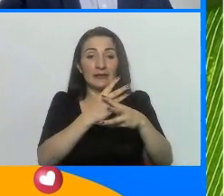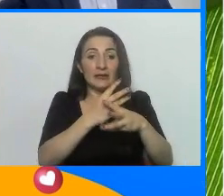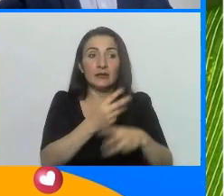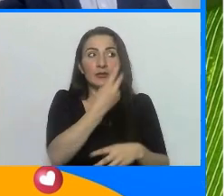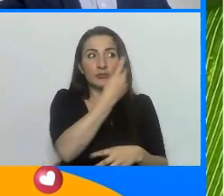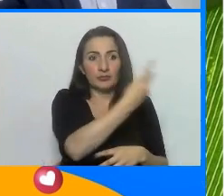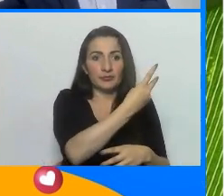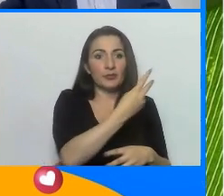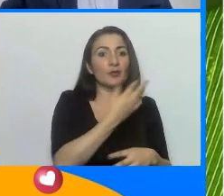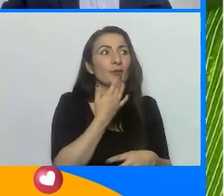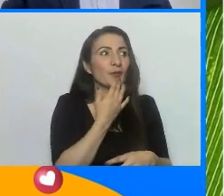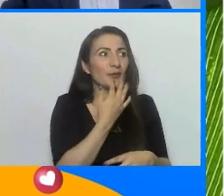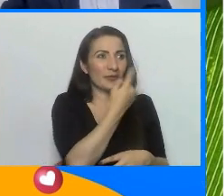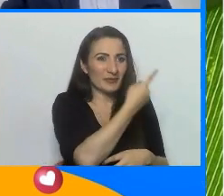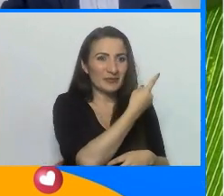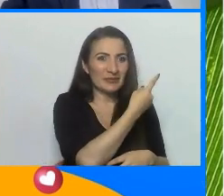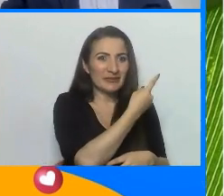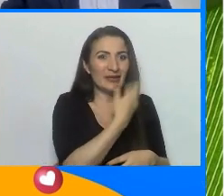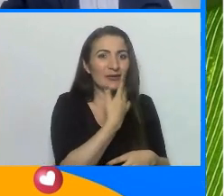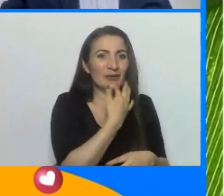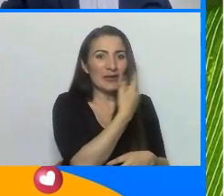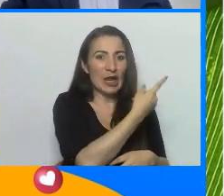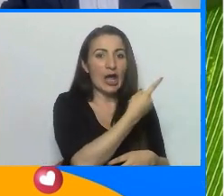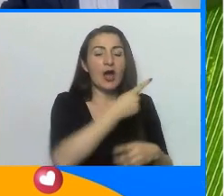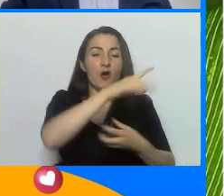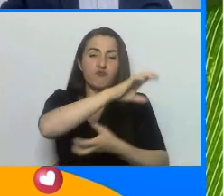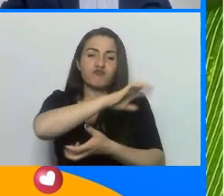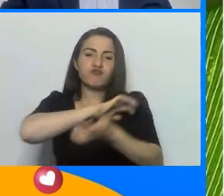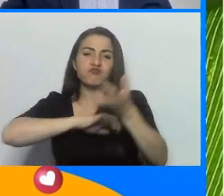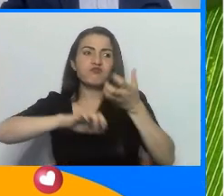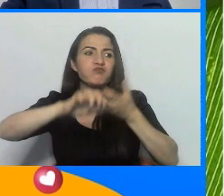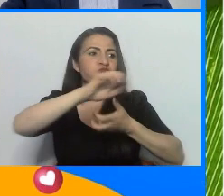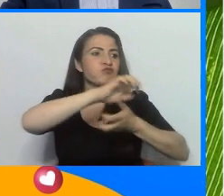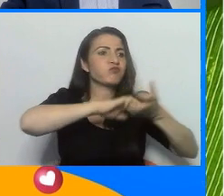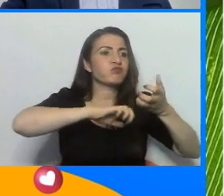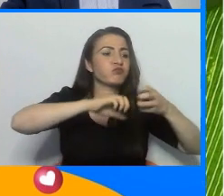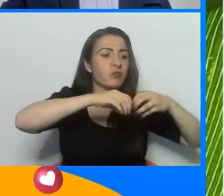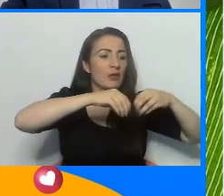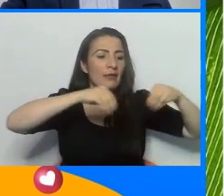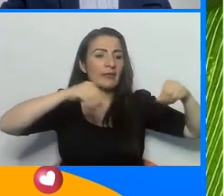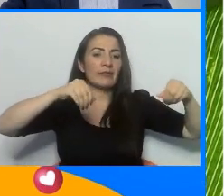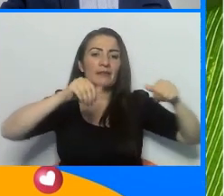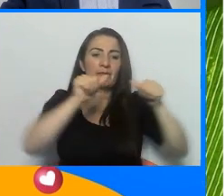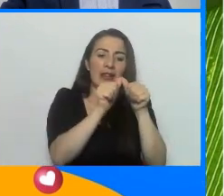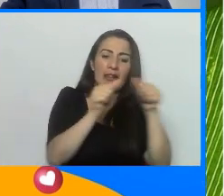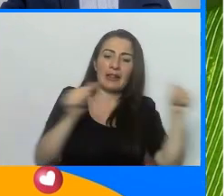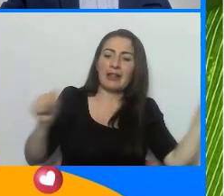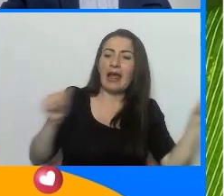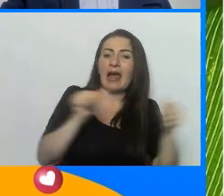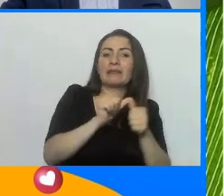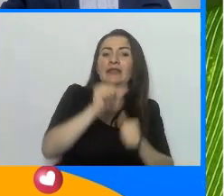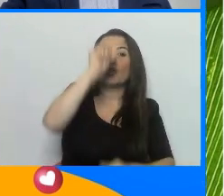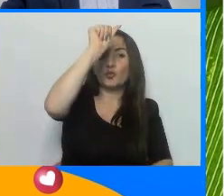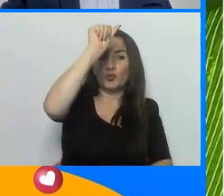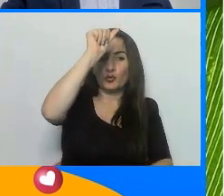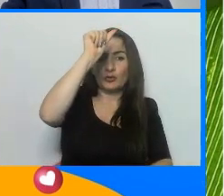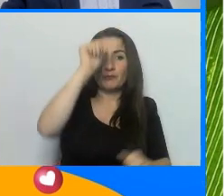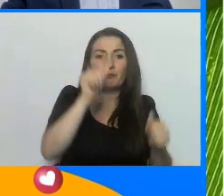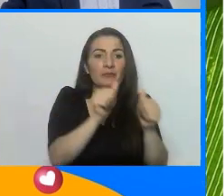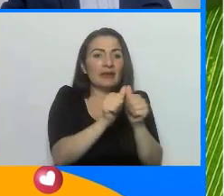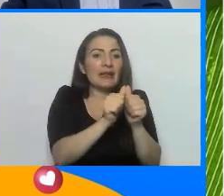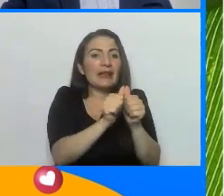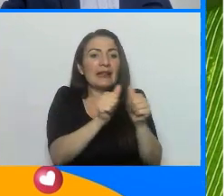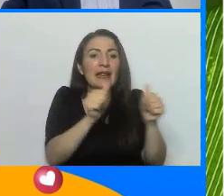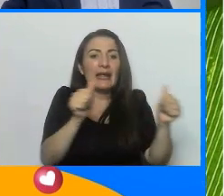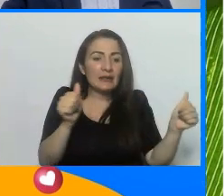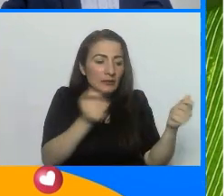dividido por colorcitos, ¿no? Estos ecosistemas dependen de la latitud. ¿Qué es la latitud? Pues depende, la latitud se mide qué